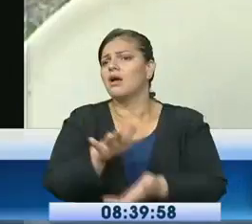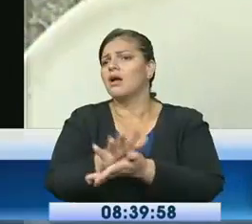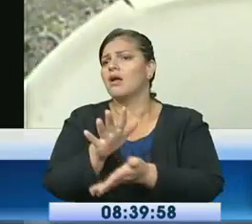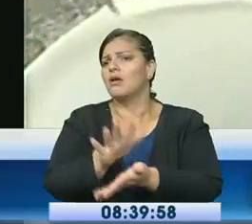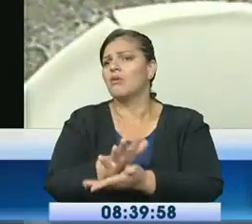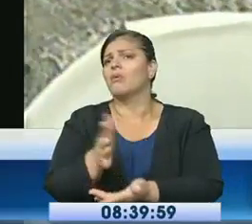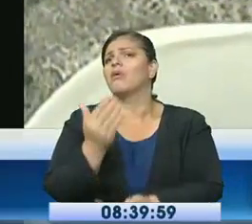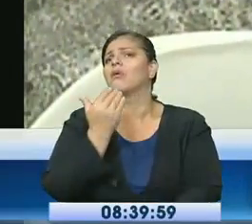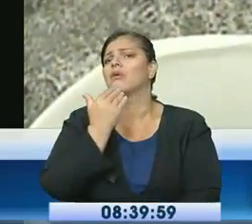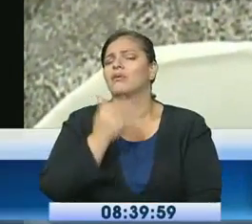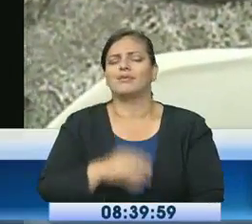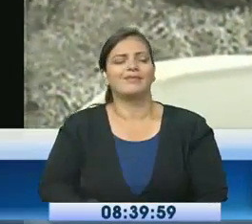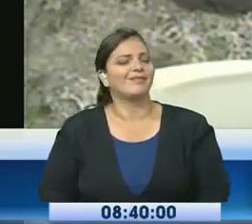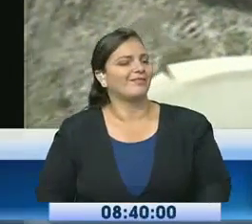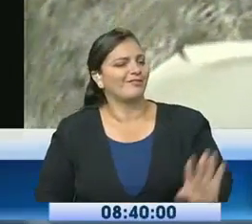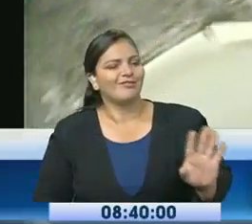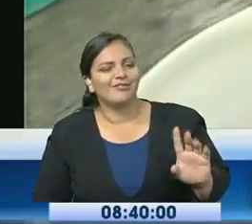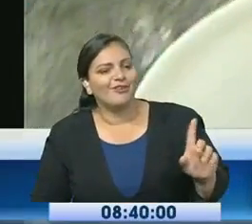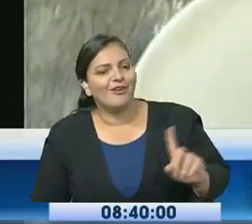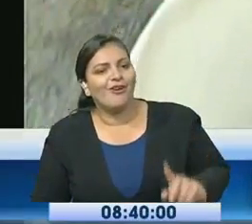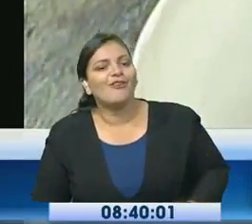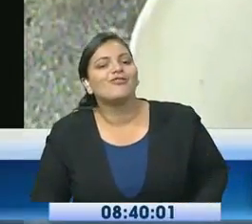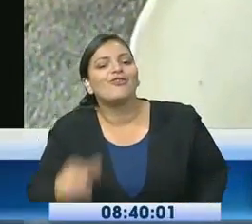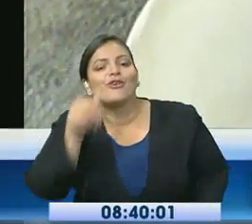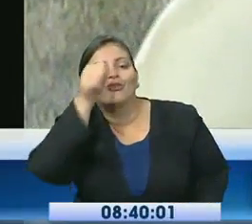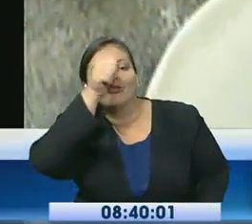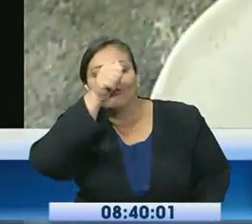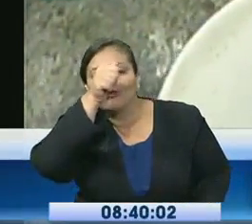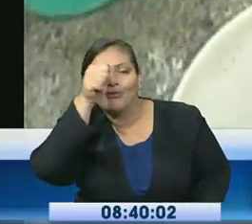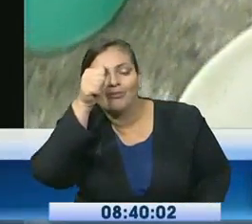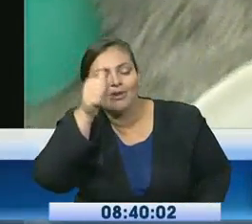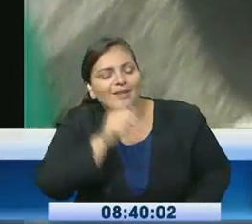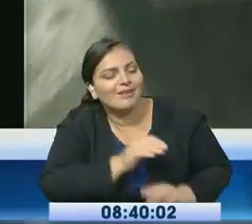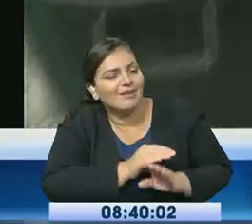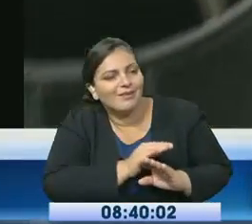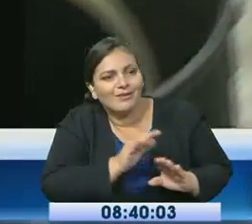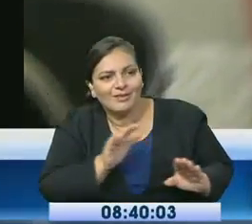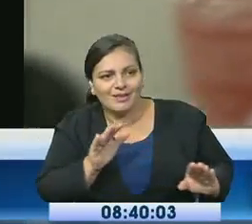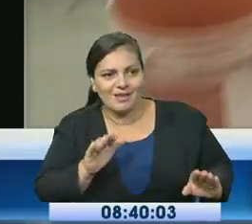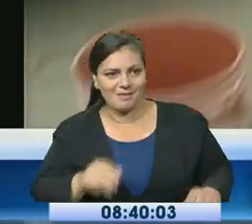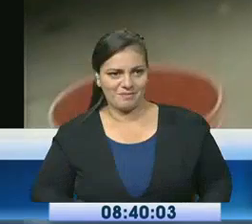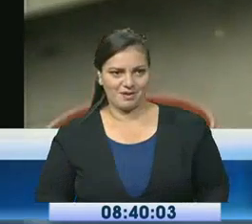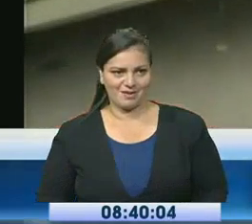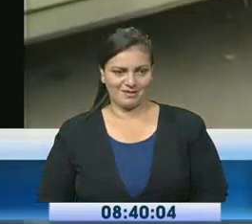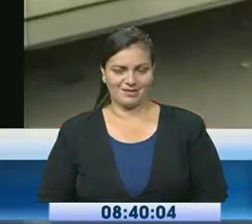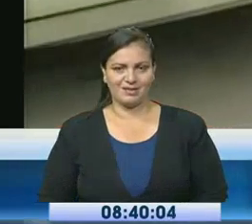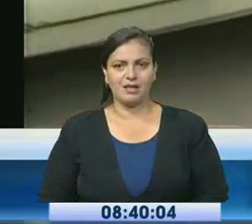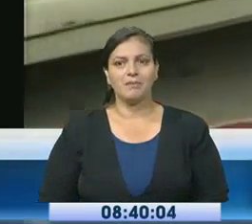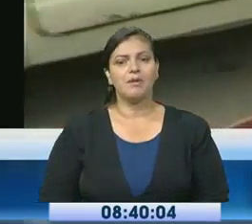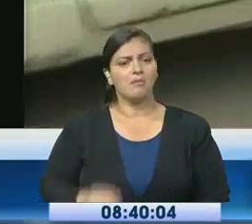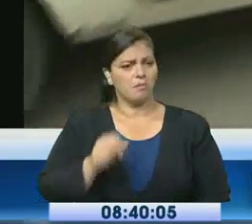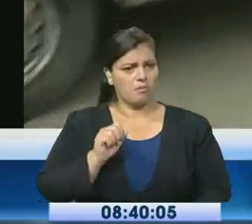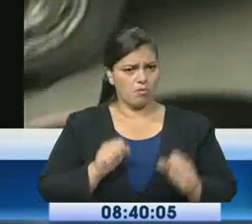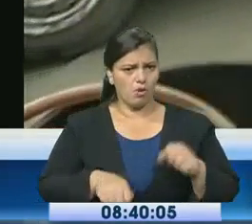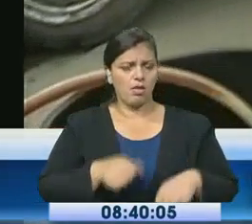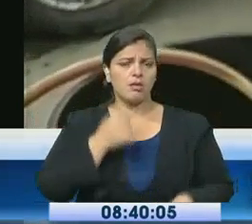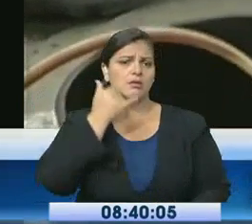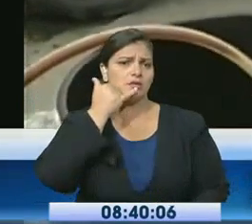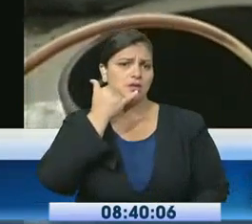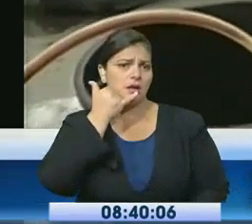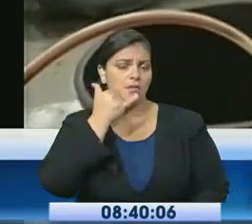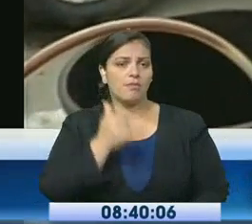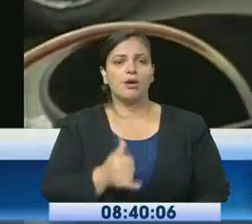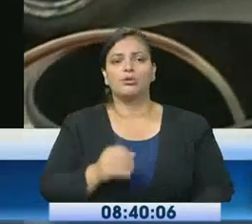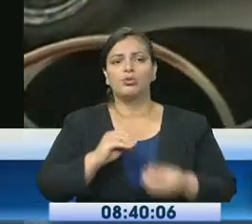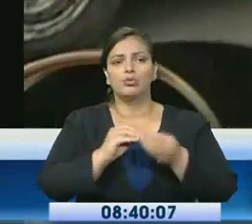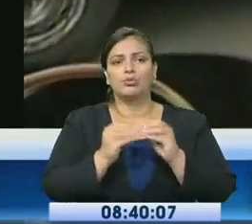creo que va a prestar también el servicio por tanqueros y llamando al call center 134 para que tengan ustedes conocimiento y puedan llamar a Interagua para que